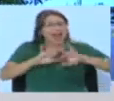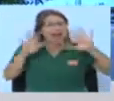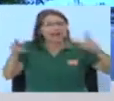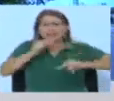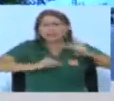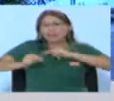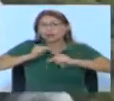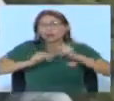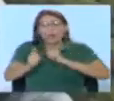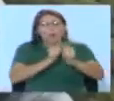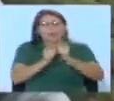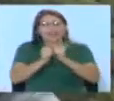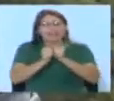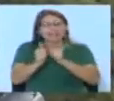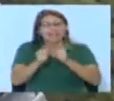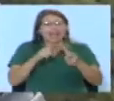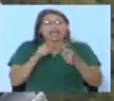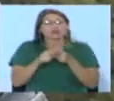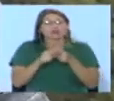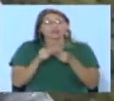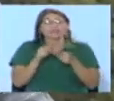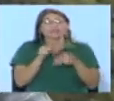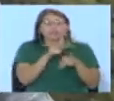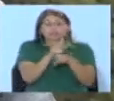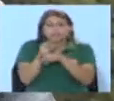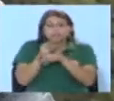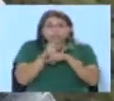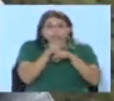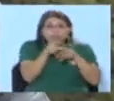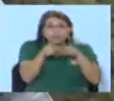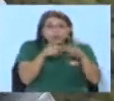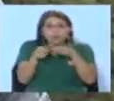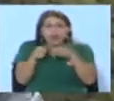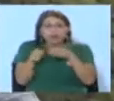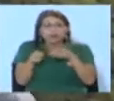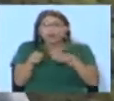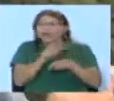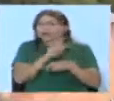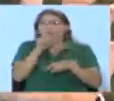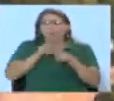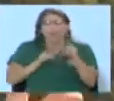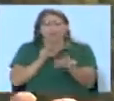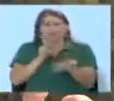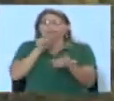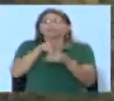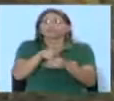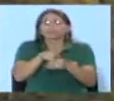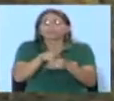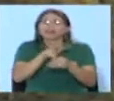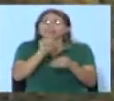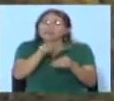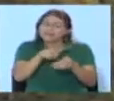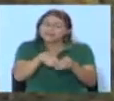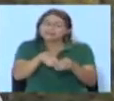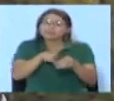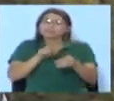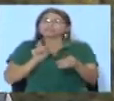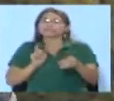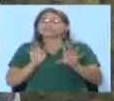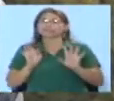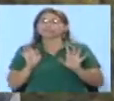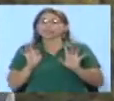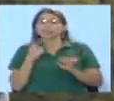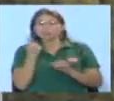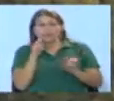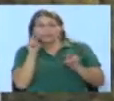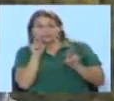le corresponde al regulador en un mercado en competencia no es seguir interviniendo, sino simplemente retirarse y ellos intervenir en caso de